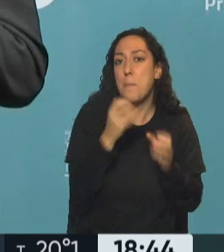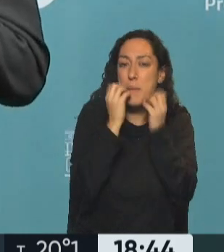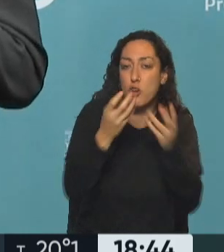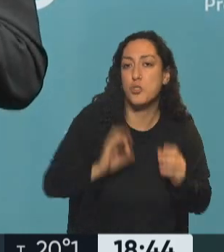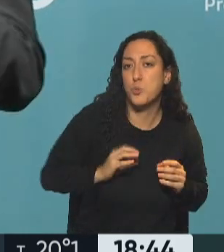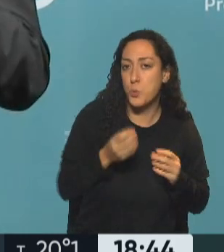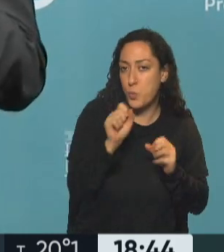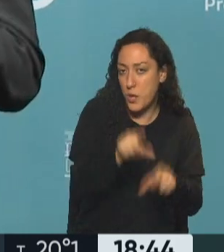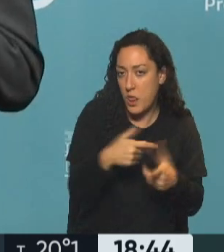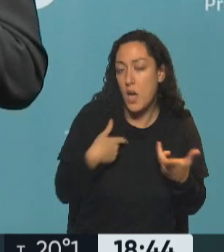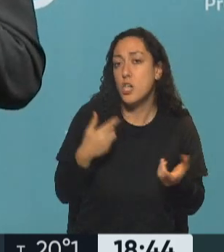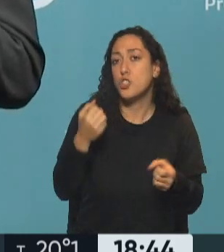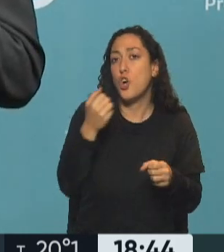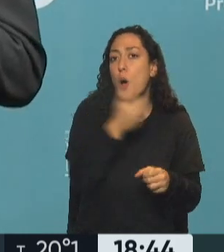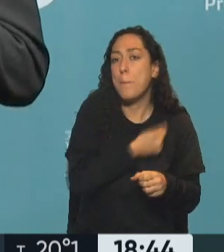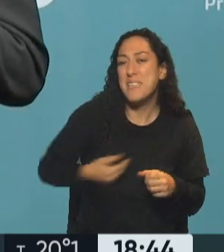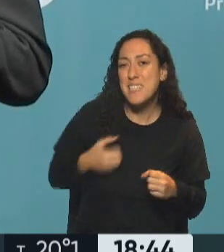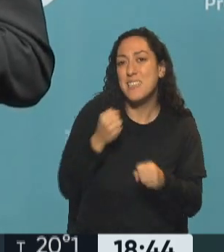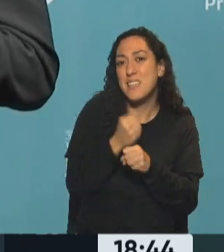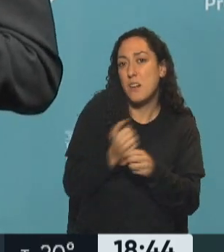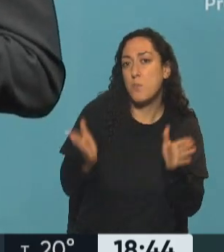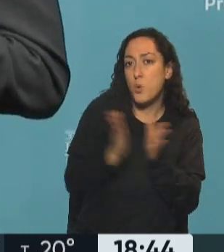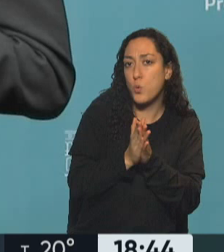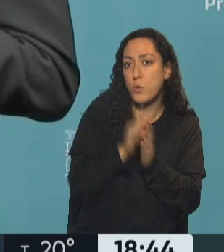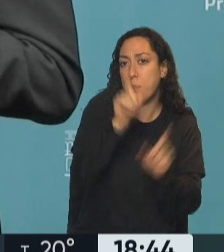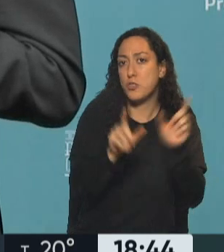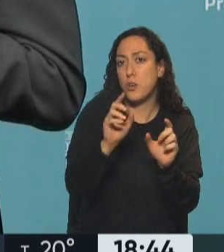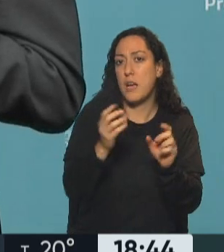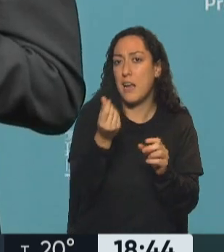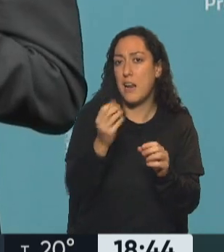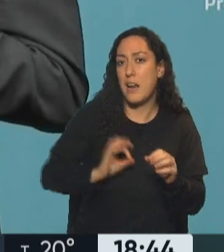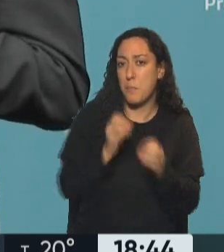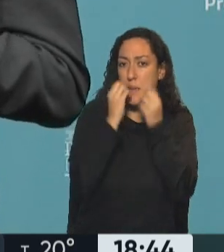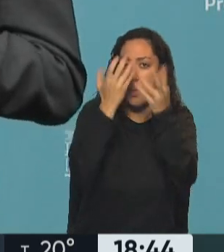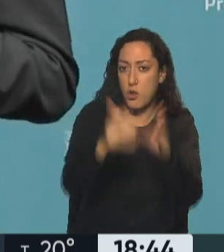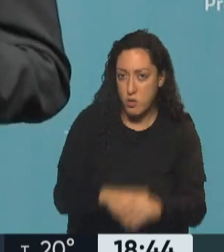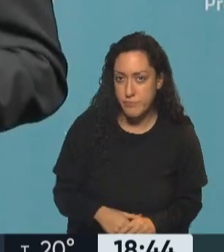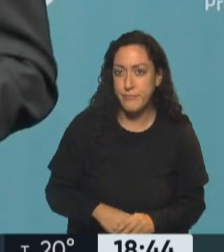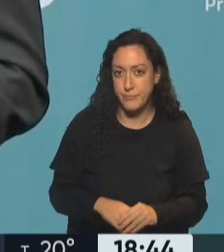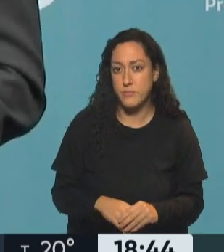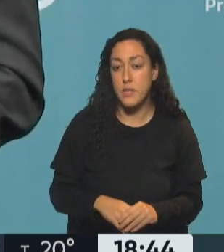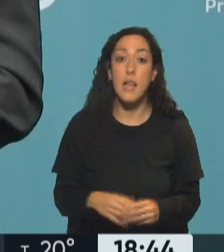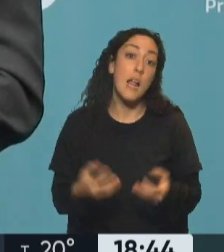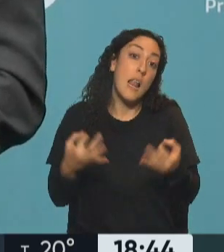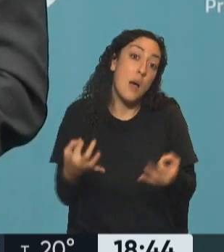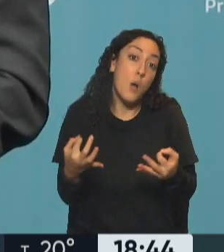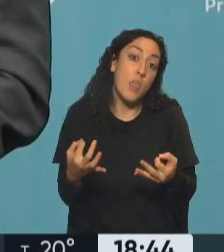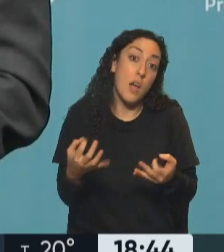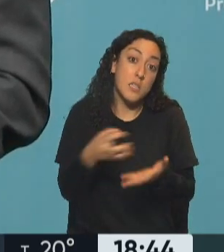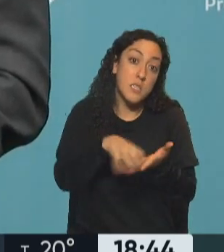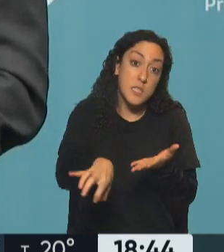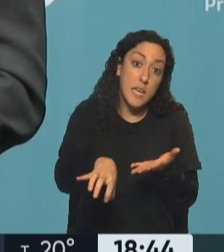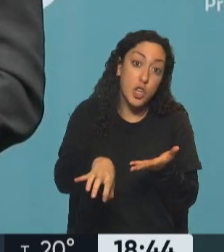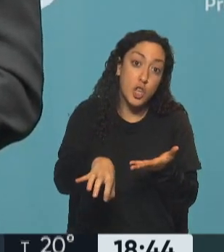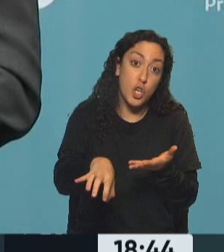día en poder lograr que nuestra gente viva mejor. Gracias. La verdad nunca es una buena noticia que algún sector tenga